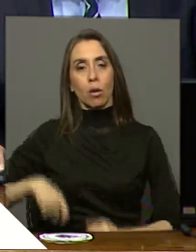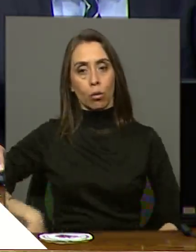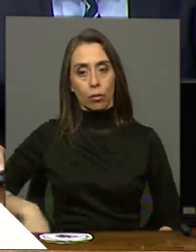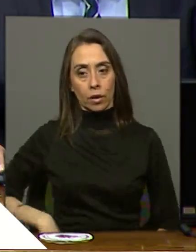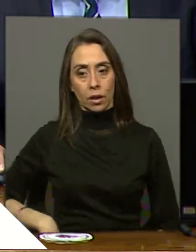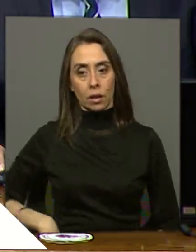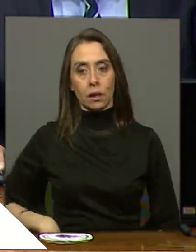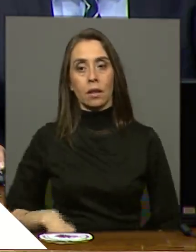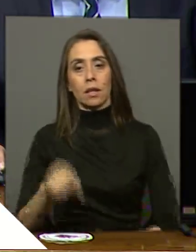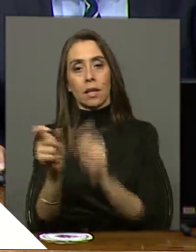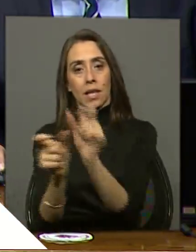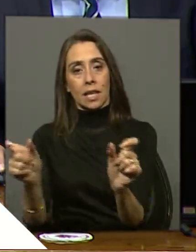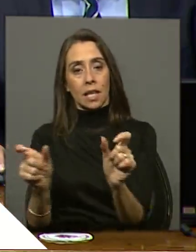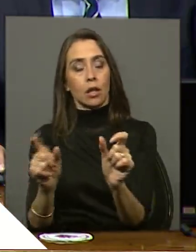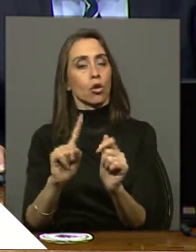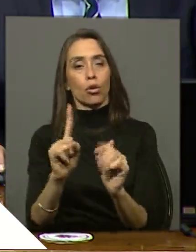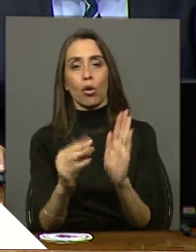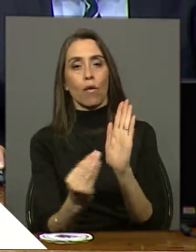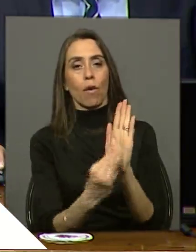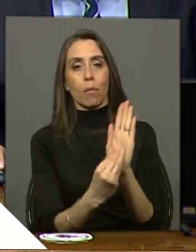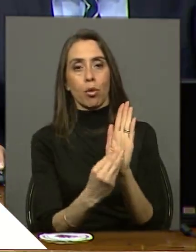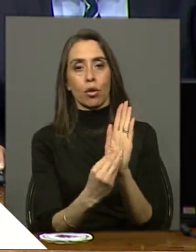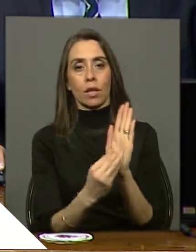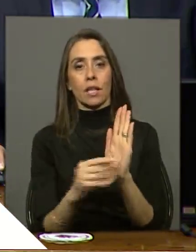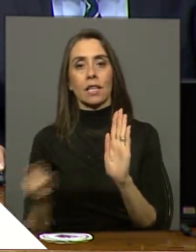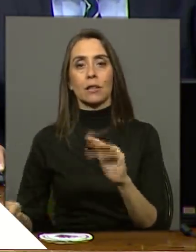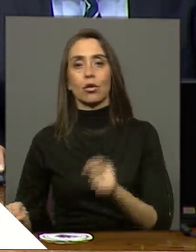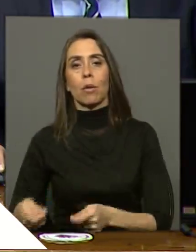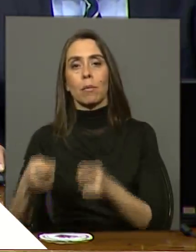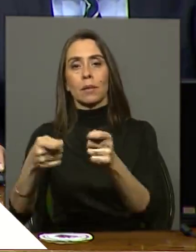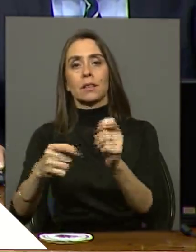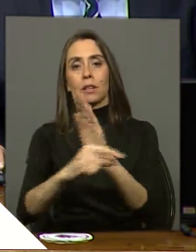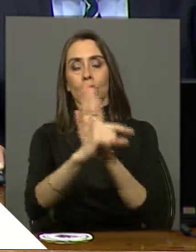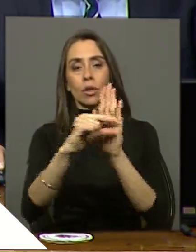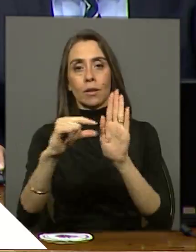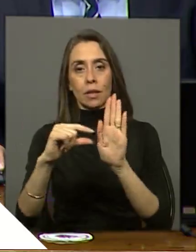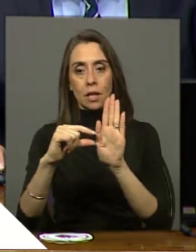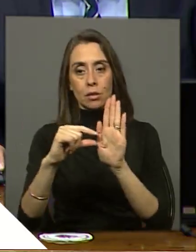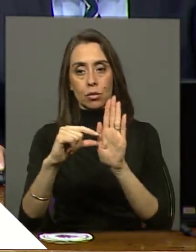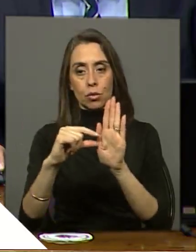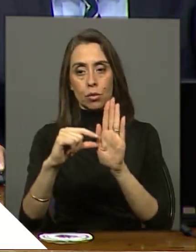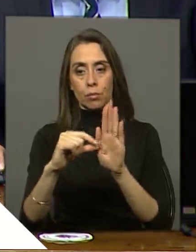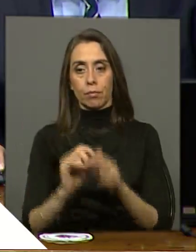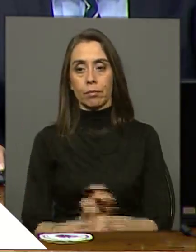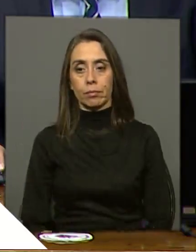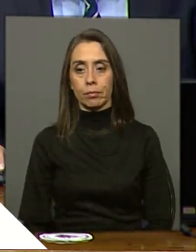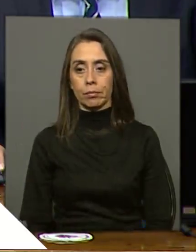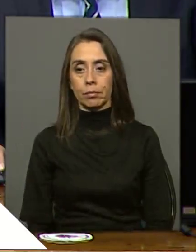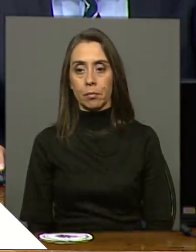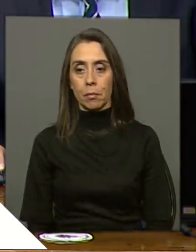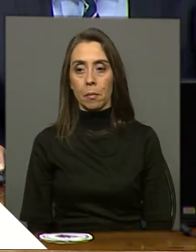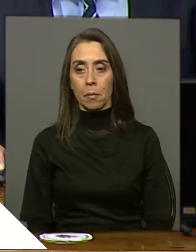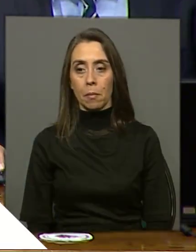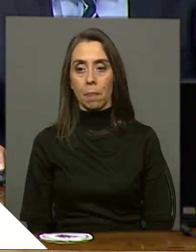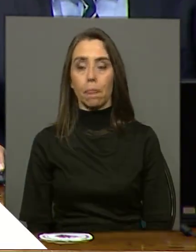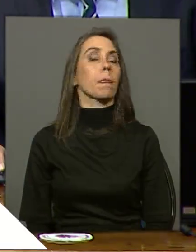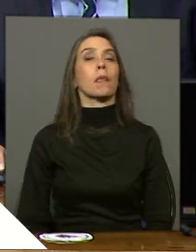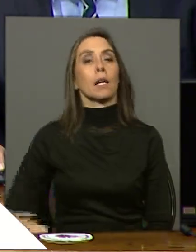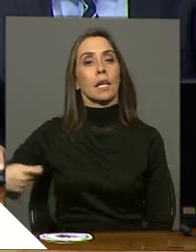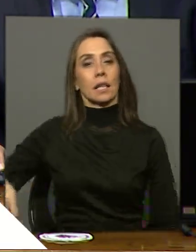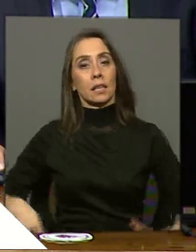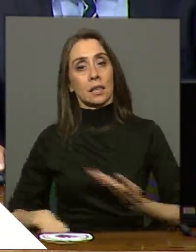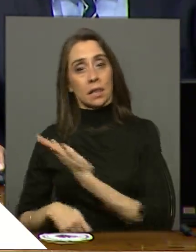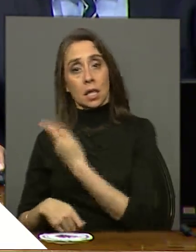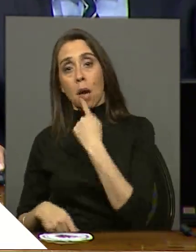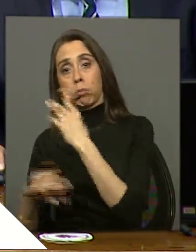excluirlos de la indicación que se presentó en esa dirección. El Senado la aprobó